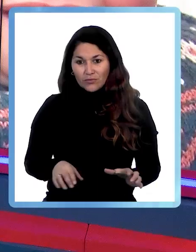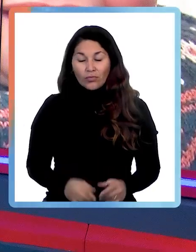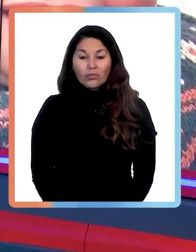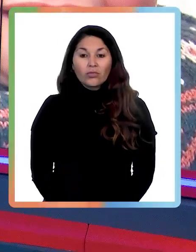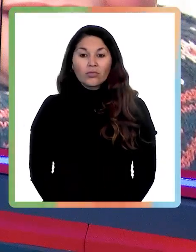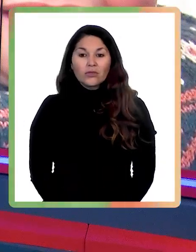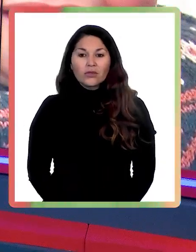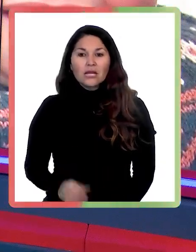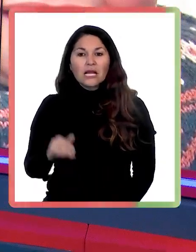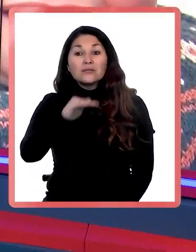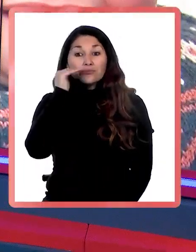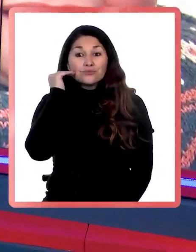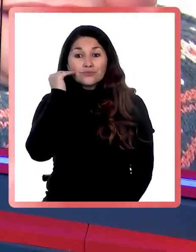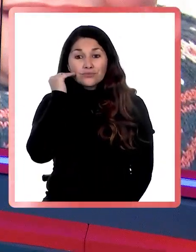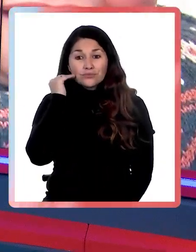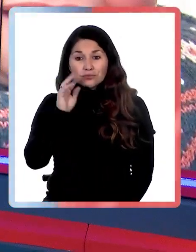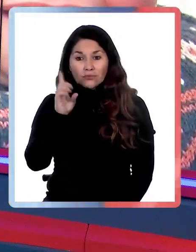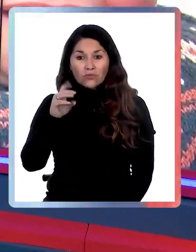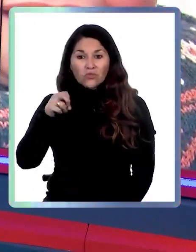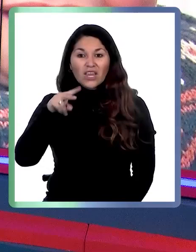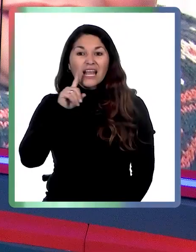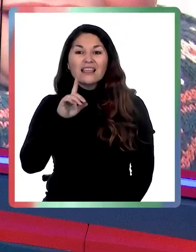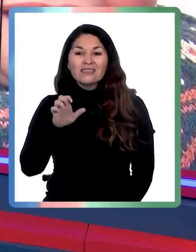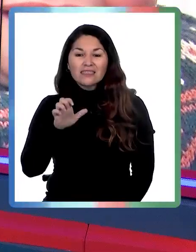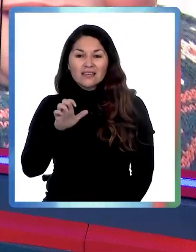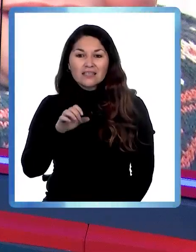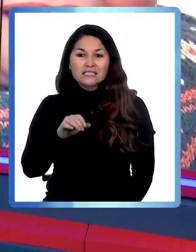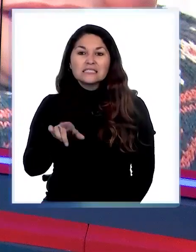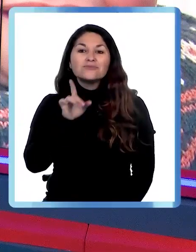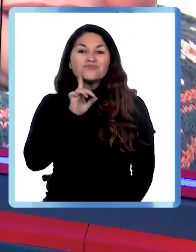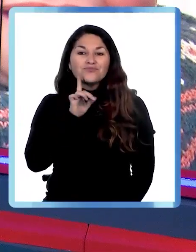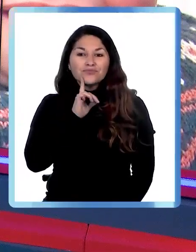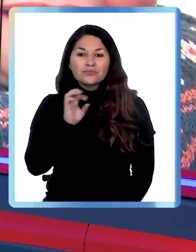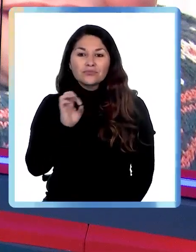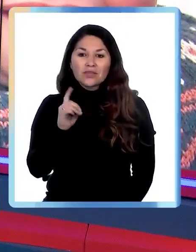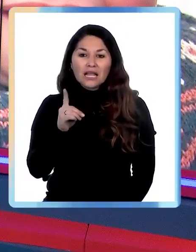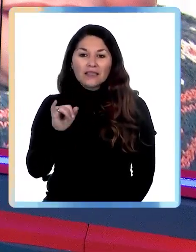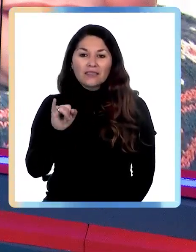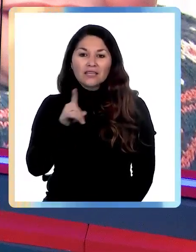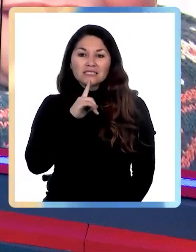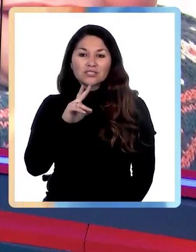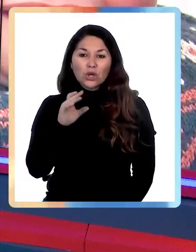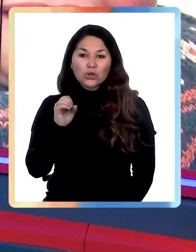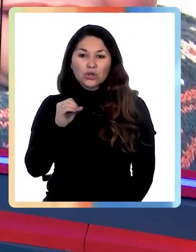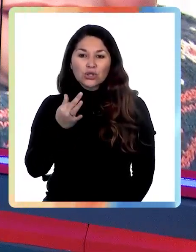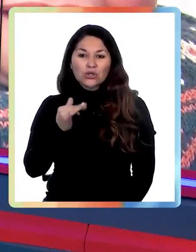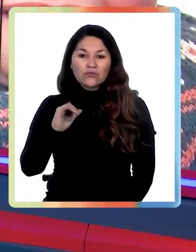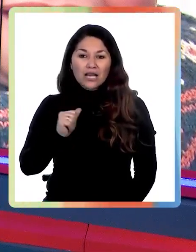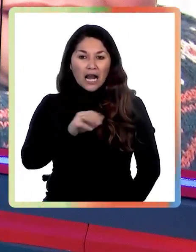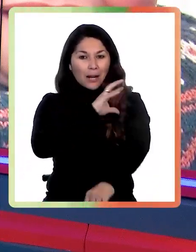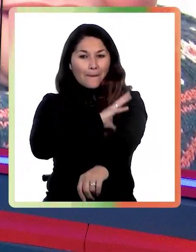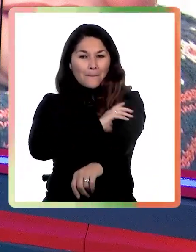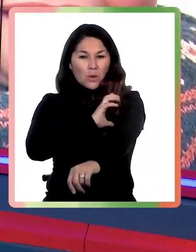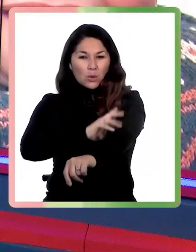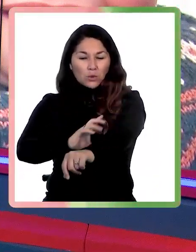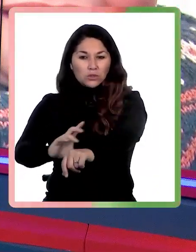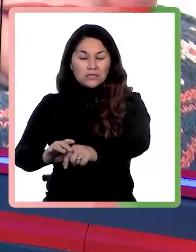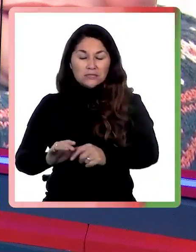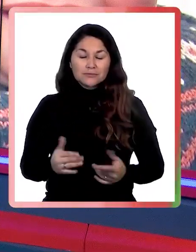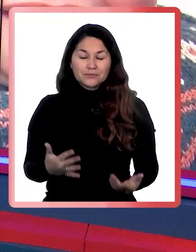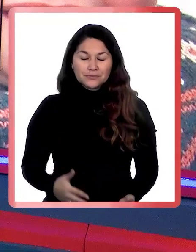El pequeño Dante sufre de distrofia muscular de duen enfermedad que padece uno de cada